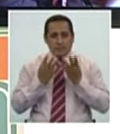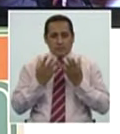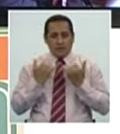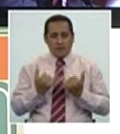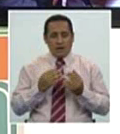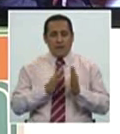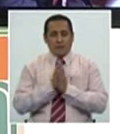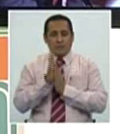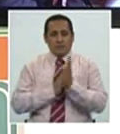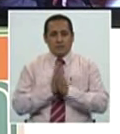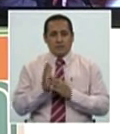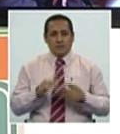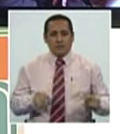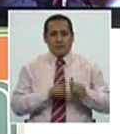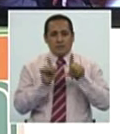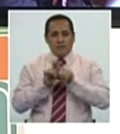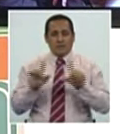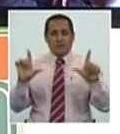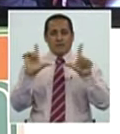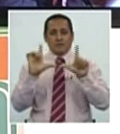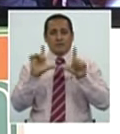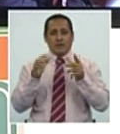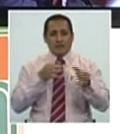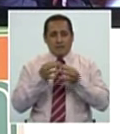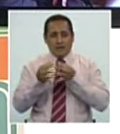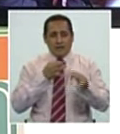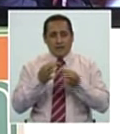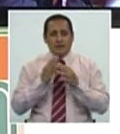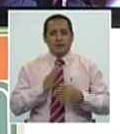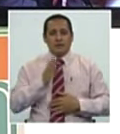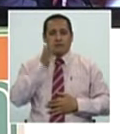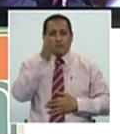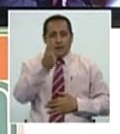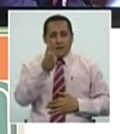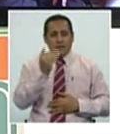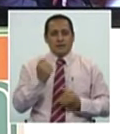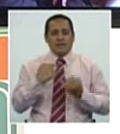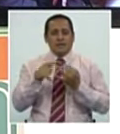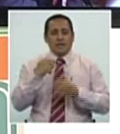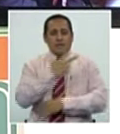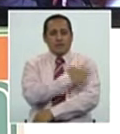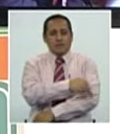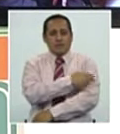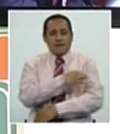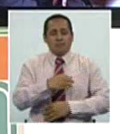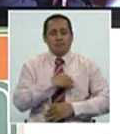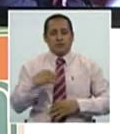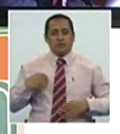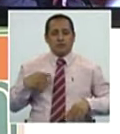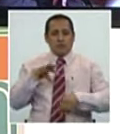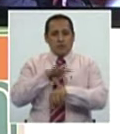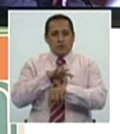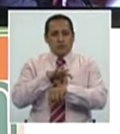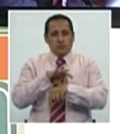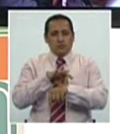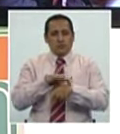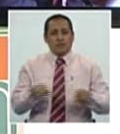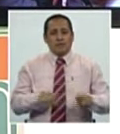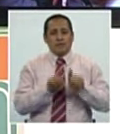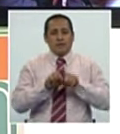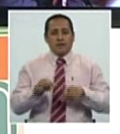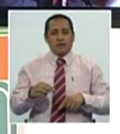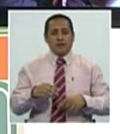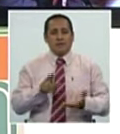ya que estamos acá aprovechando este canal nacional, es que acudan a los hospitales del MINSA y